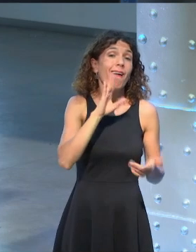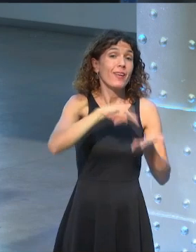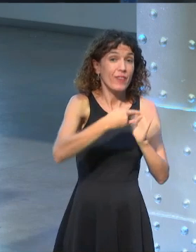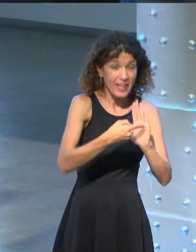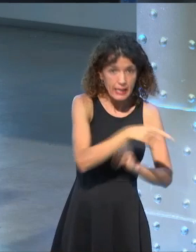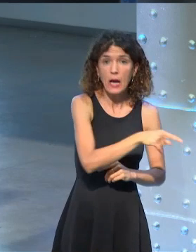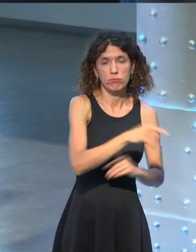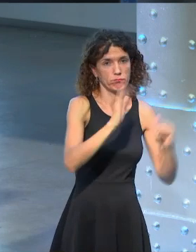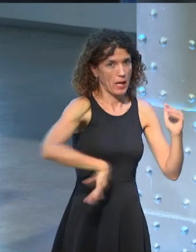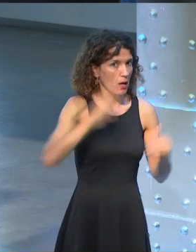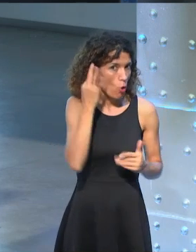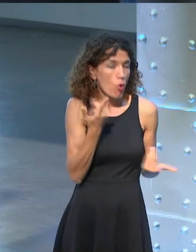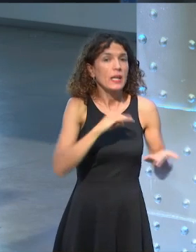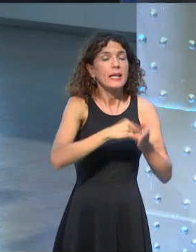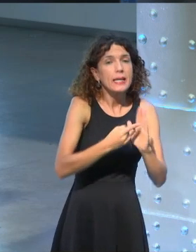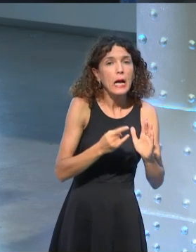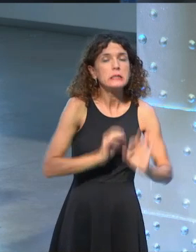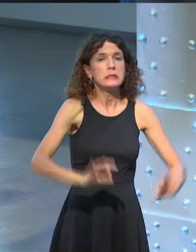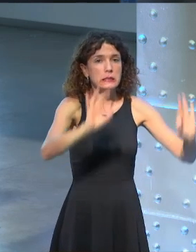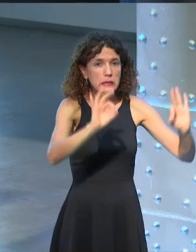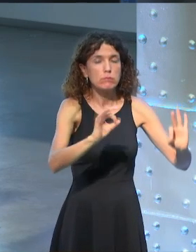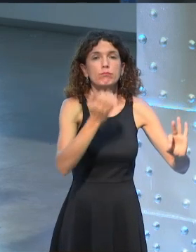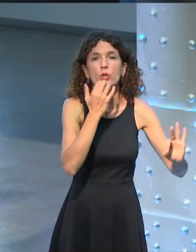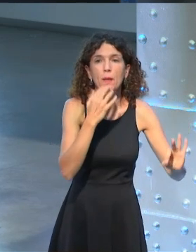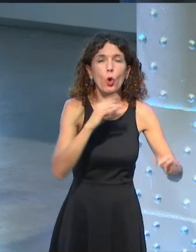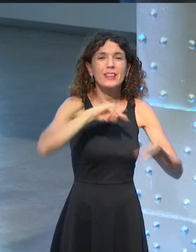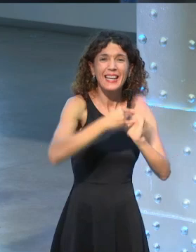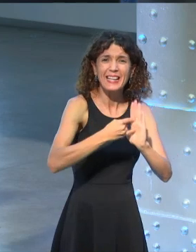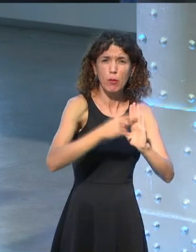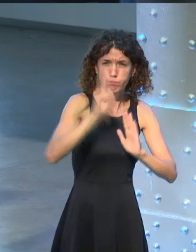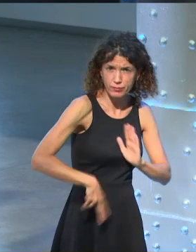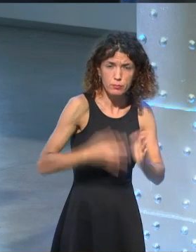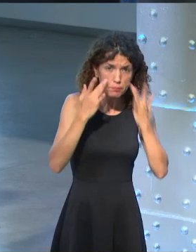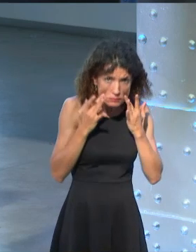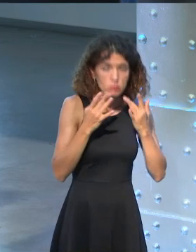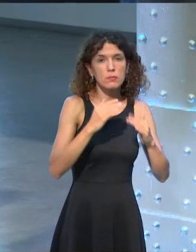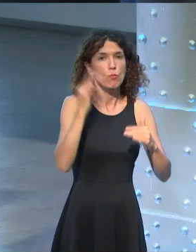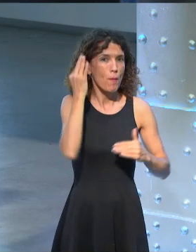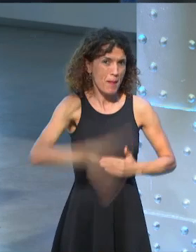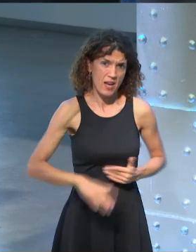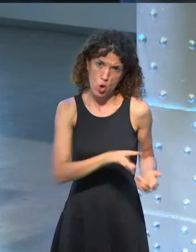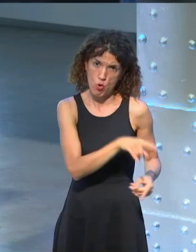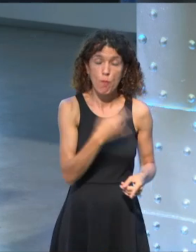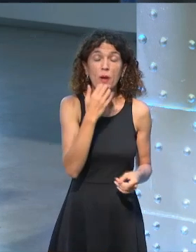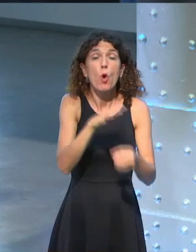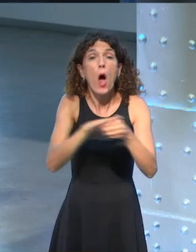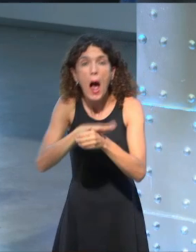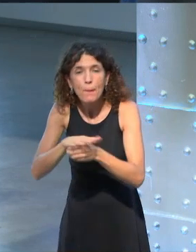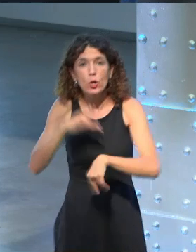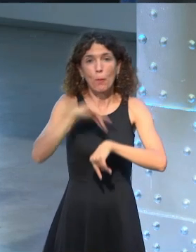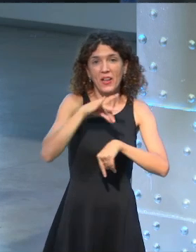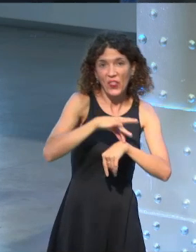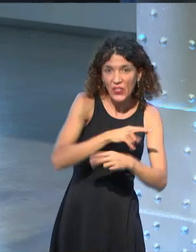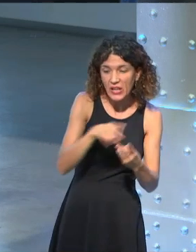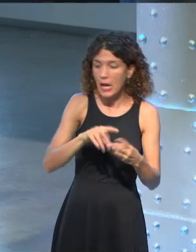todo ingenierías más, digamos, técnicas, y otros ámbitos, como por ejemplo la